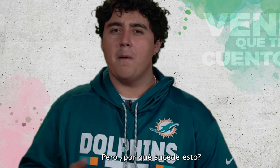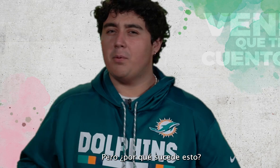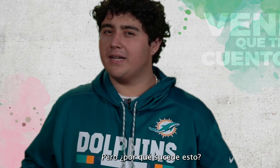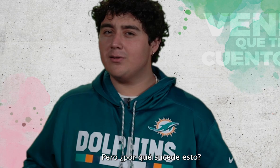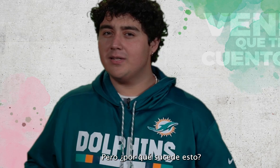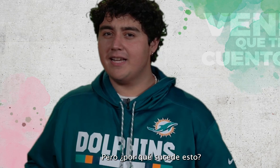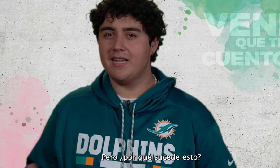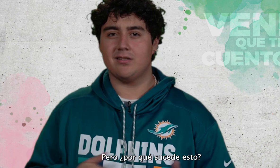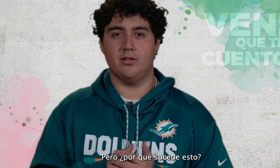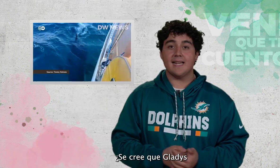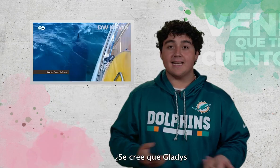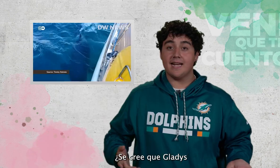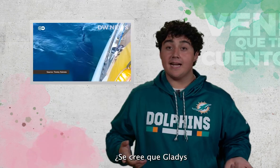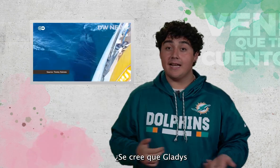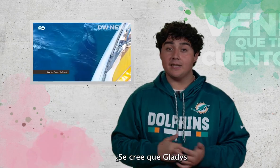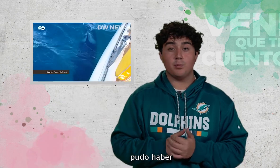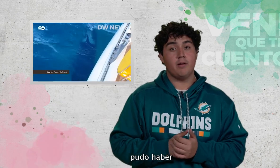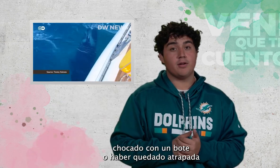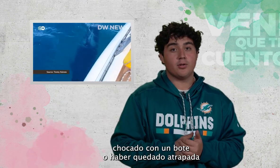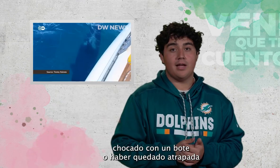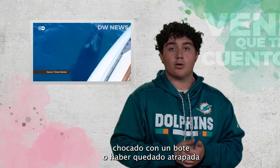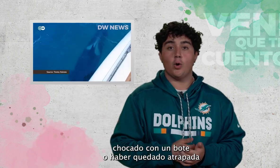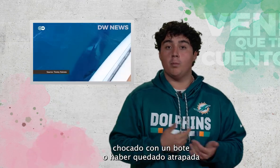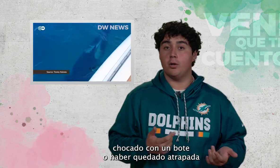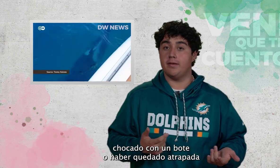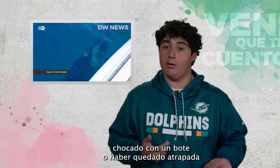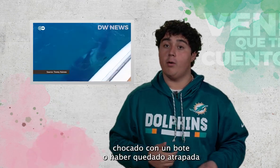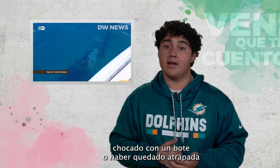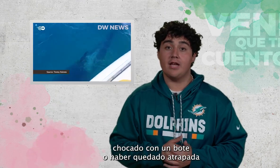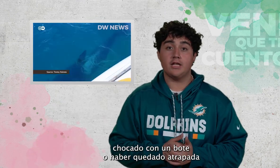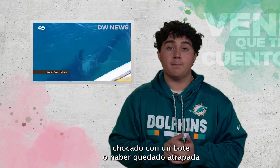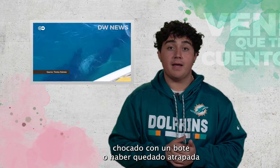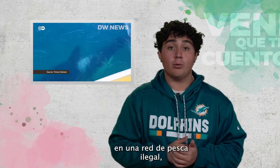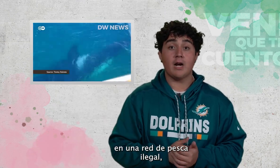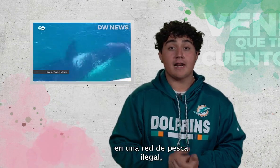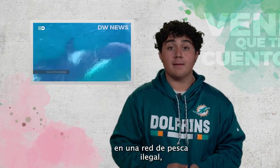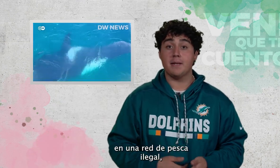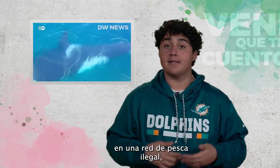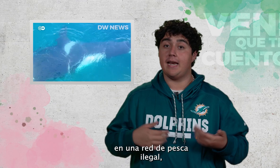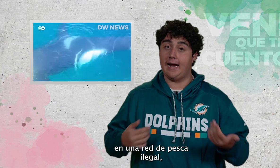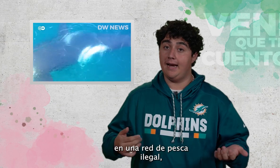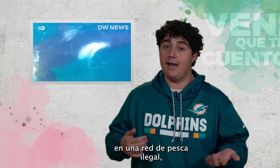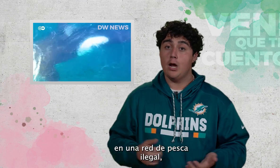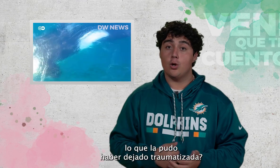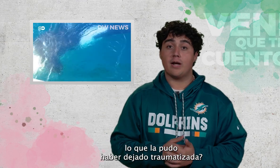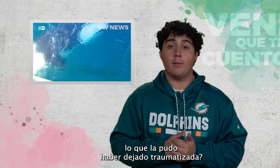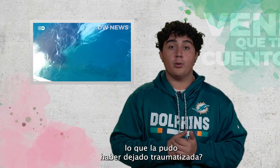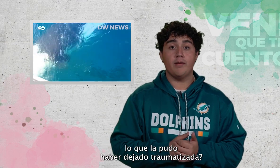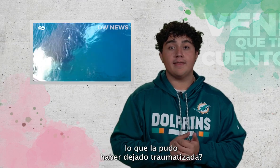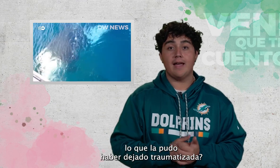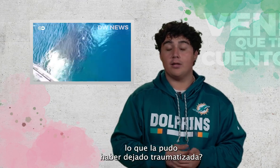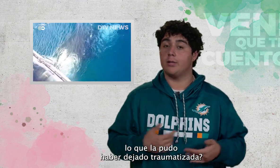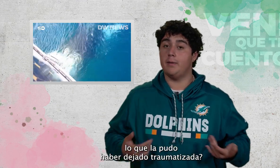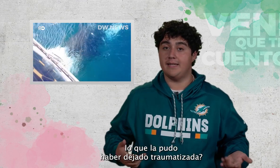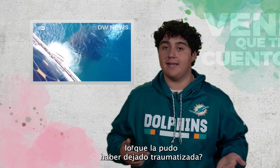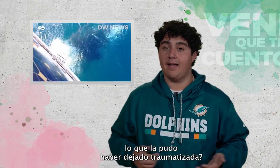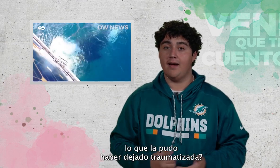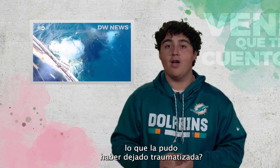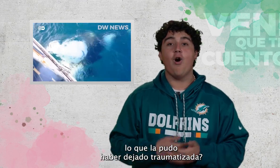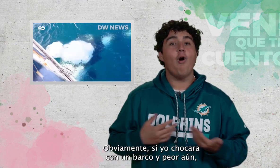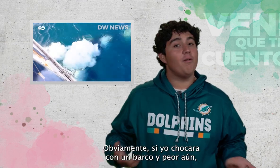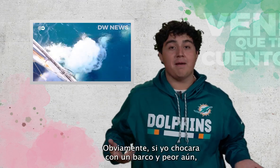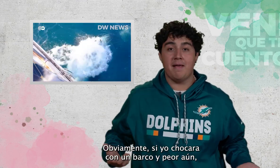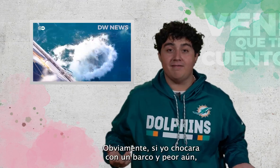Pero, ¿por qué sucede esto? Se cree que Gladys pudo haber chocado con un bote o haber quedado atrapada en una red de pesca ilegal, lo que la pudo haber dejado